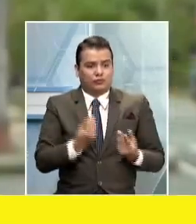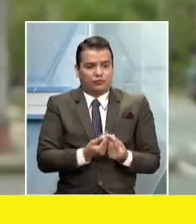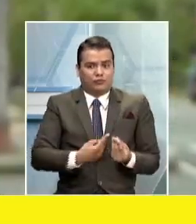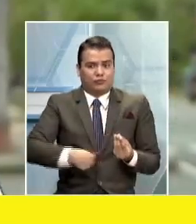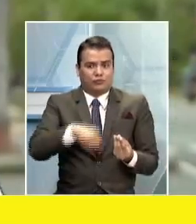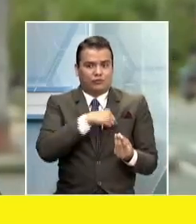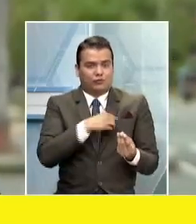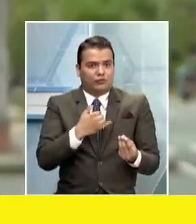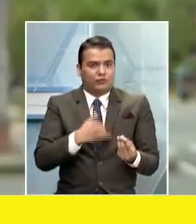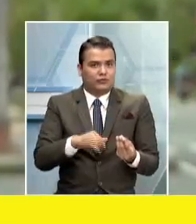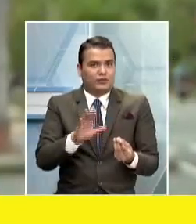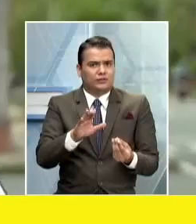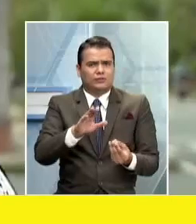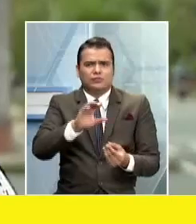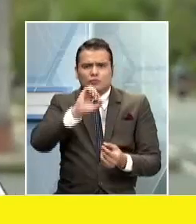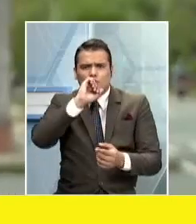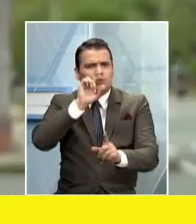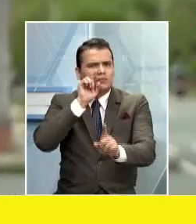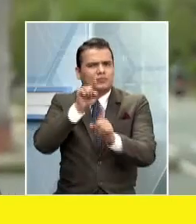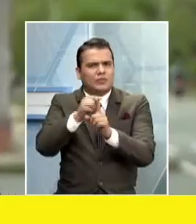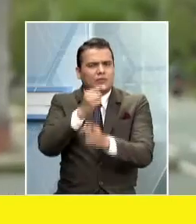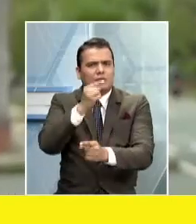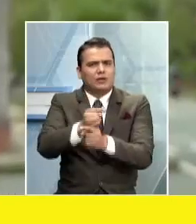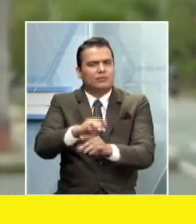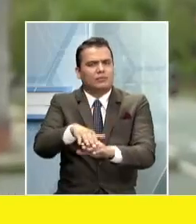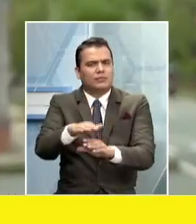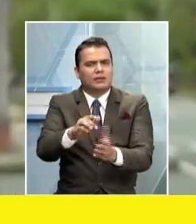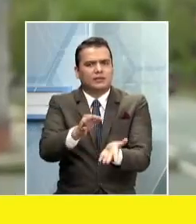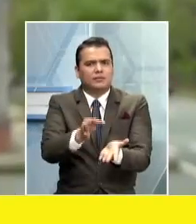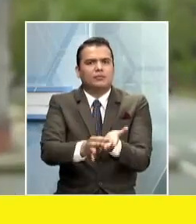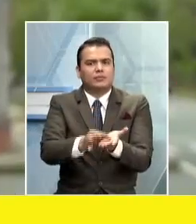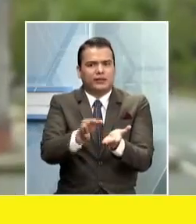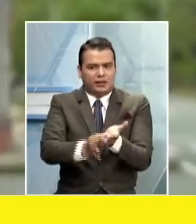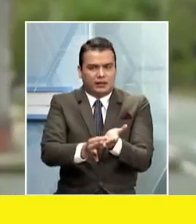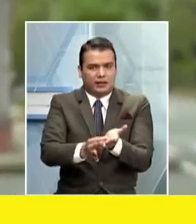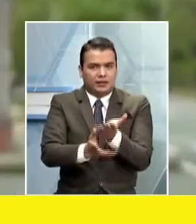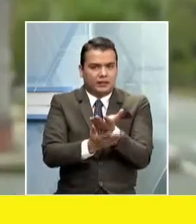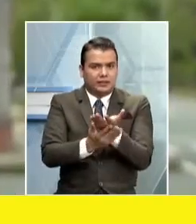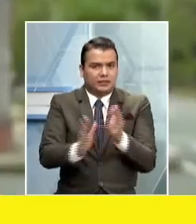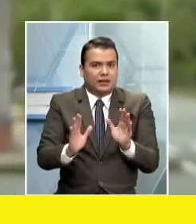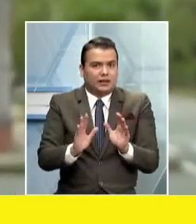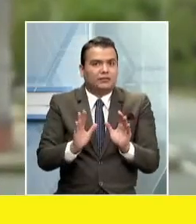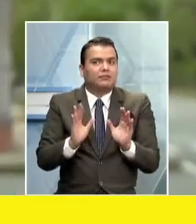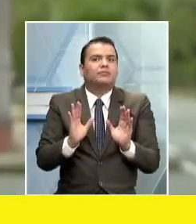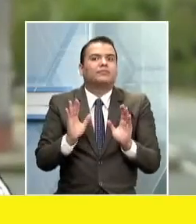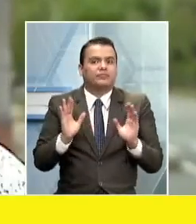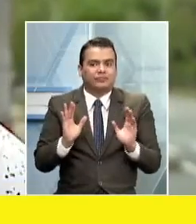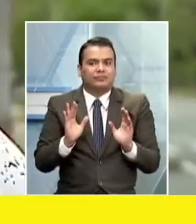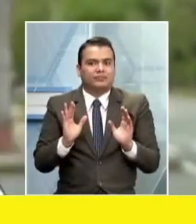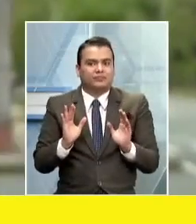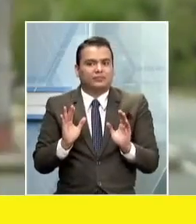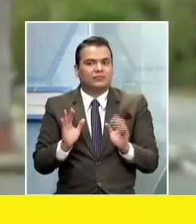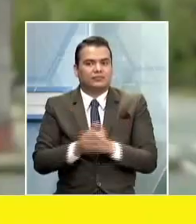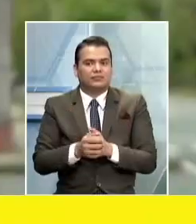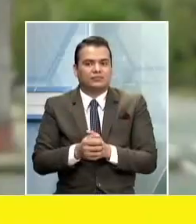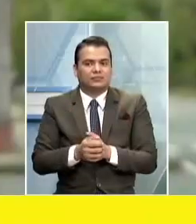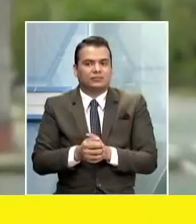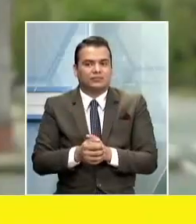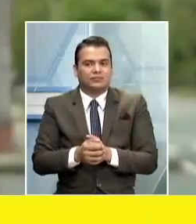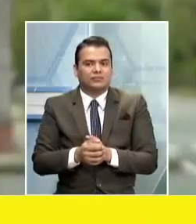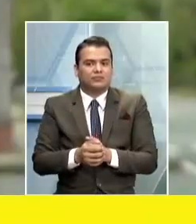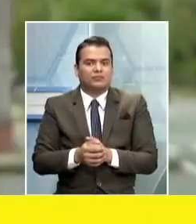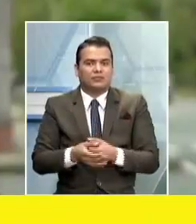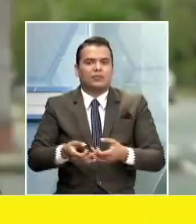y apostábamos, y íbamos, pateábamos penales, y a veces le pateábamos al show Calero, y Calero nos remataba la pelota, remataba de aposta, para que nosotros volviéramos y le pateáramos. O